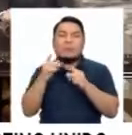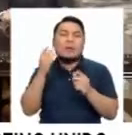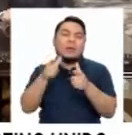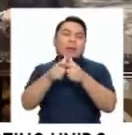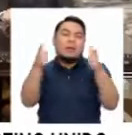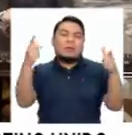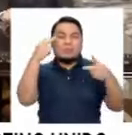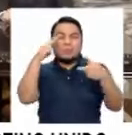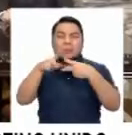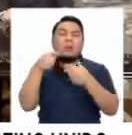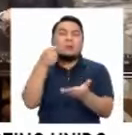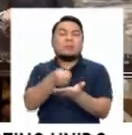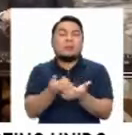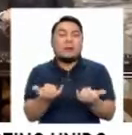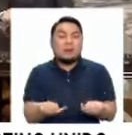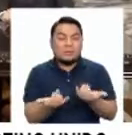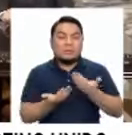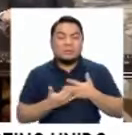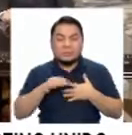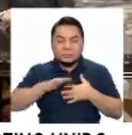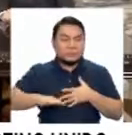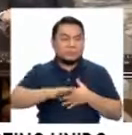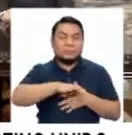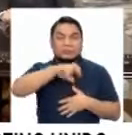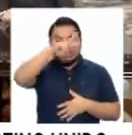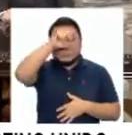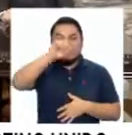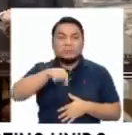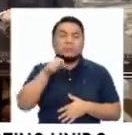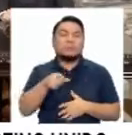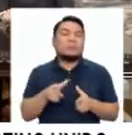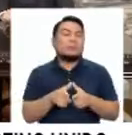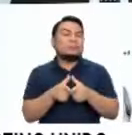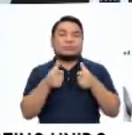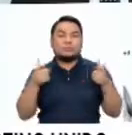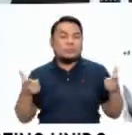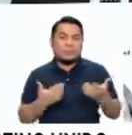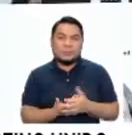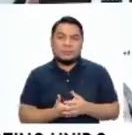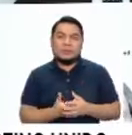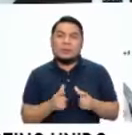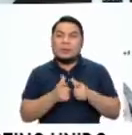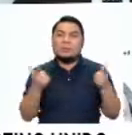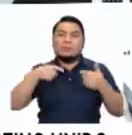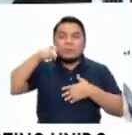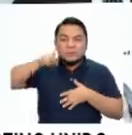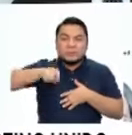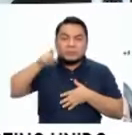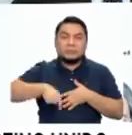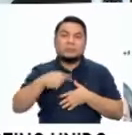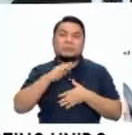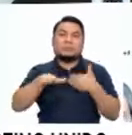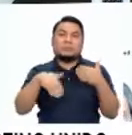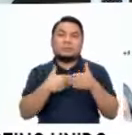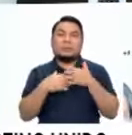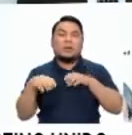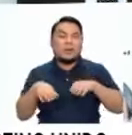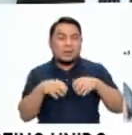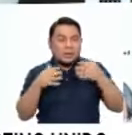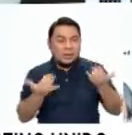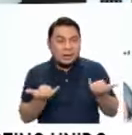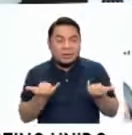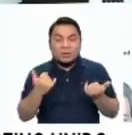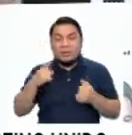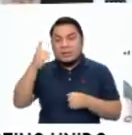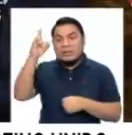tenemos de inversiones ahora en nuestro país y que son sumamente necesarias en la coyuntura por la cual